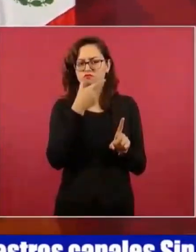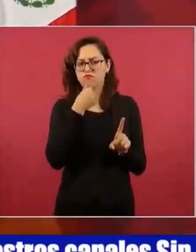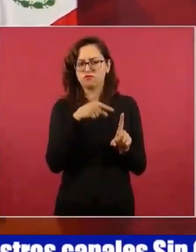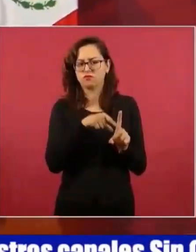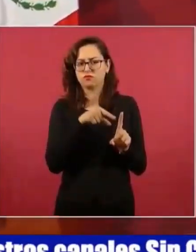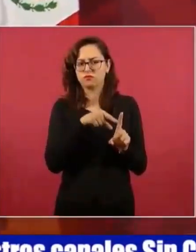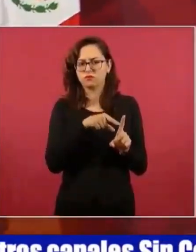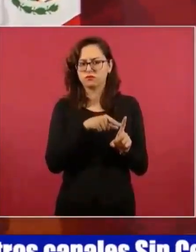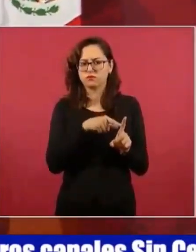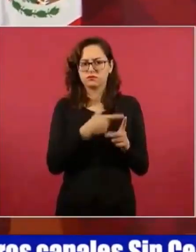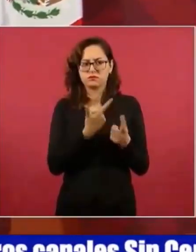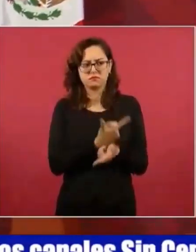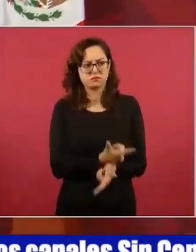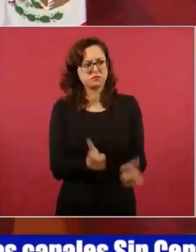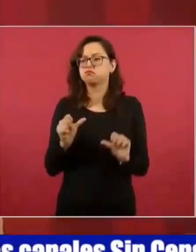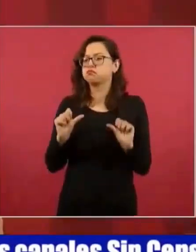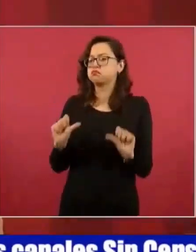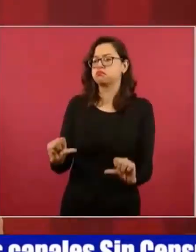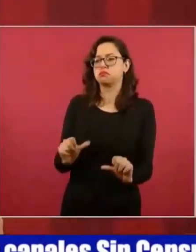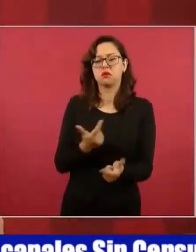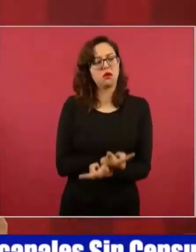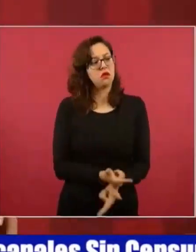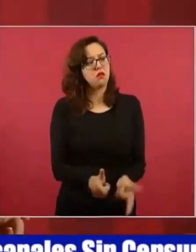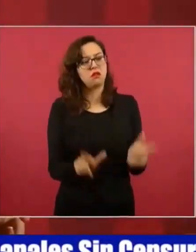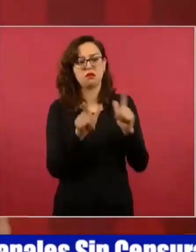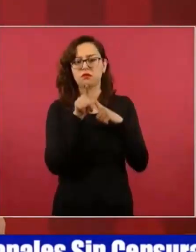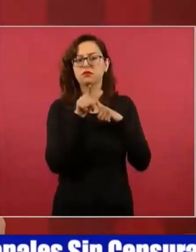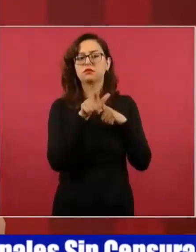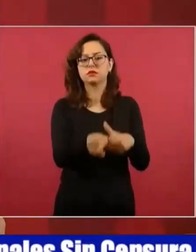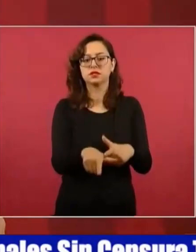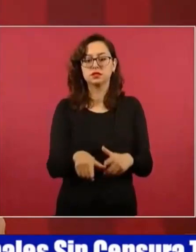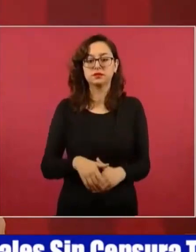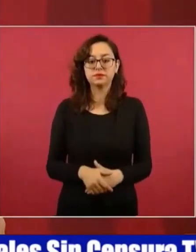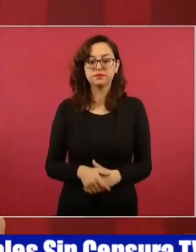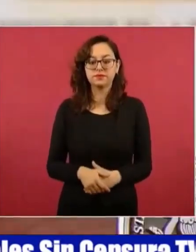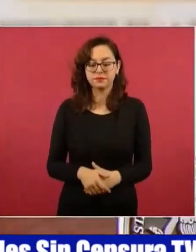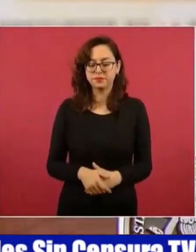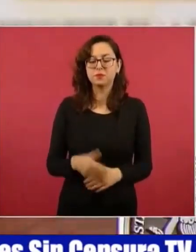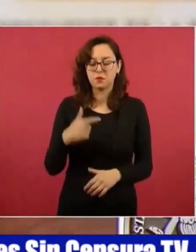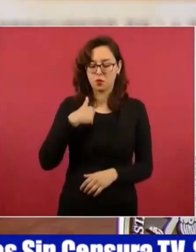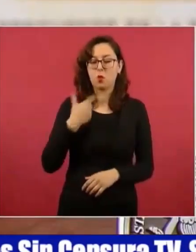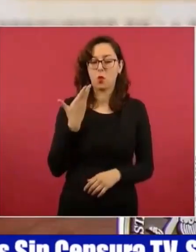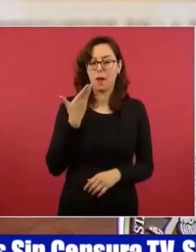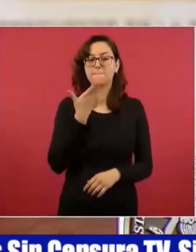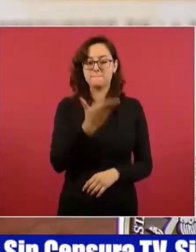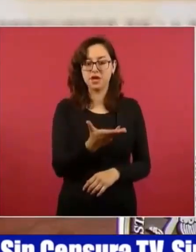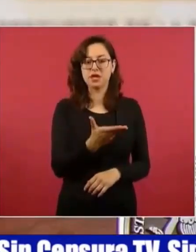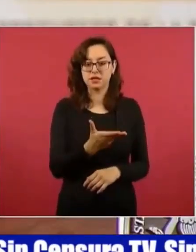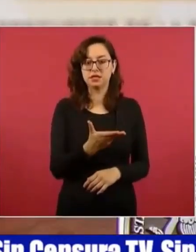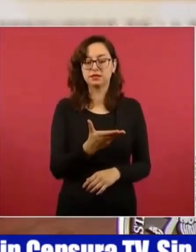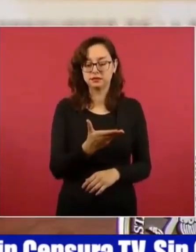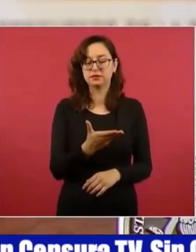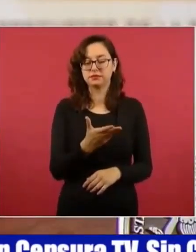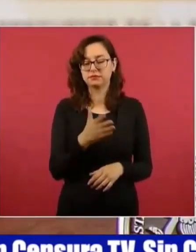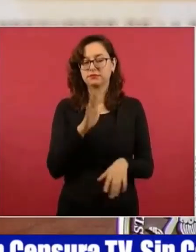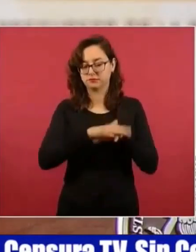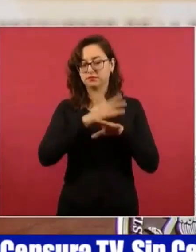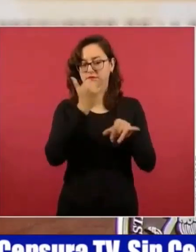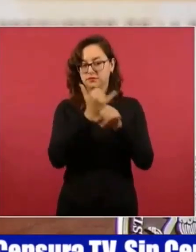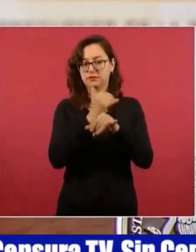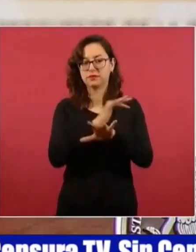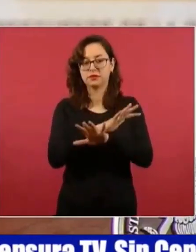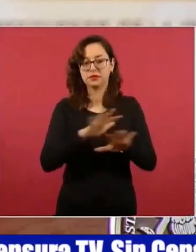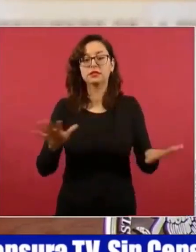todavía la definición de la Cumbre de las Américas desde la oficina de Joe Biden. El presidente